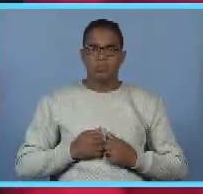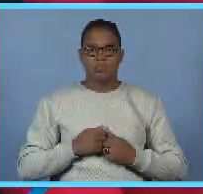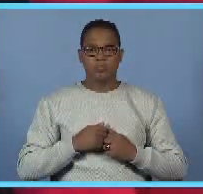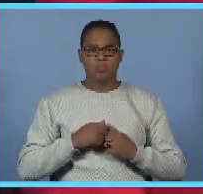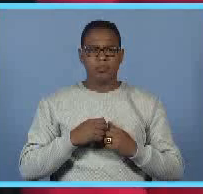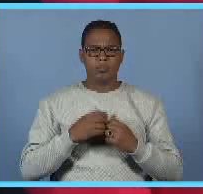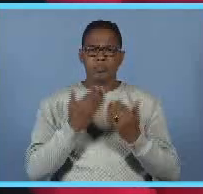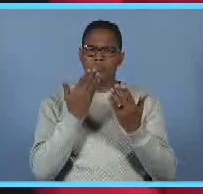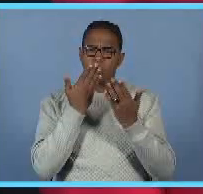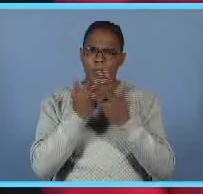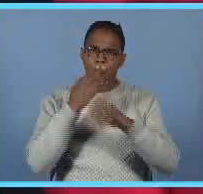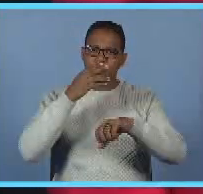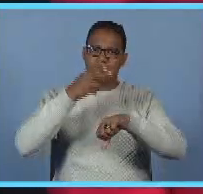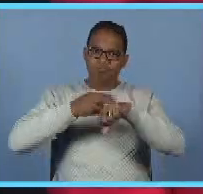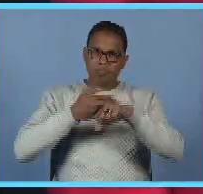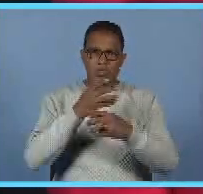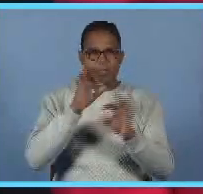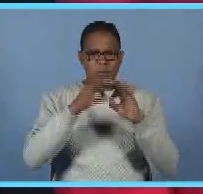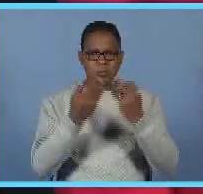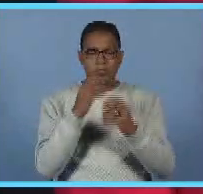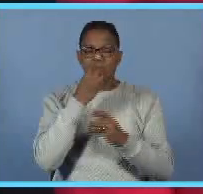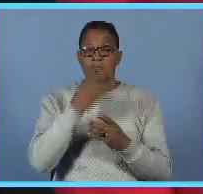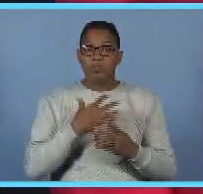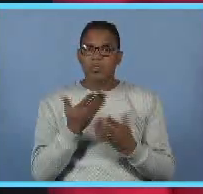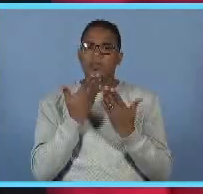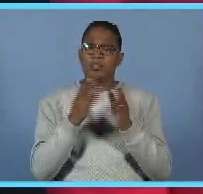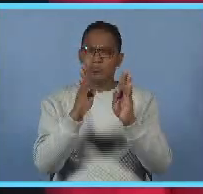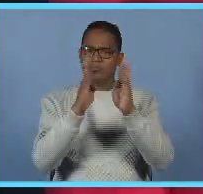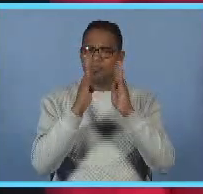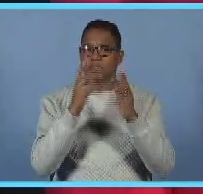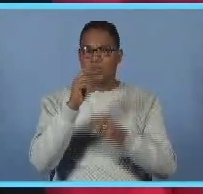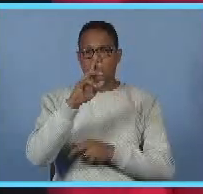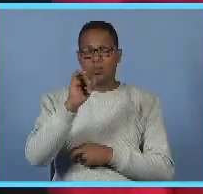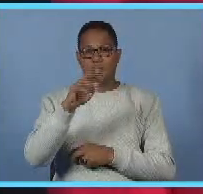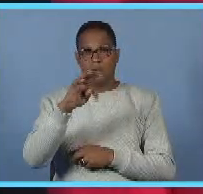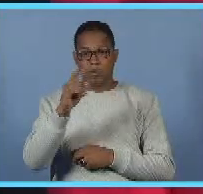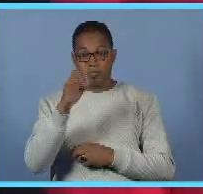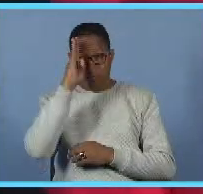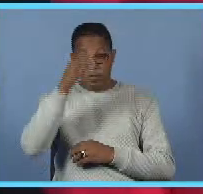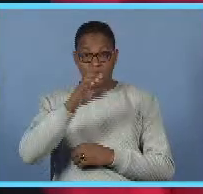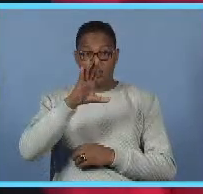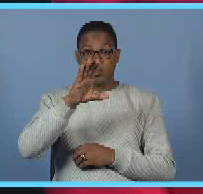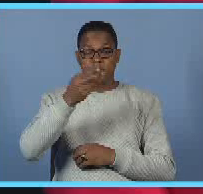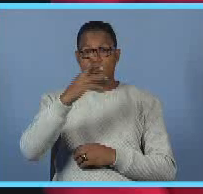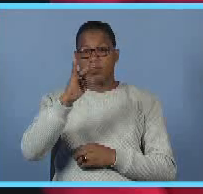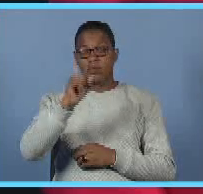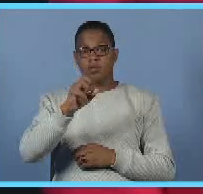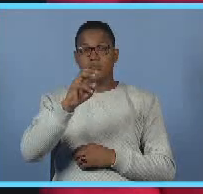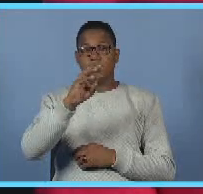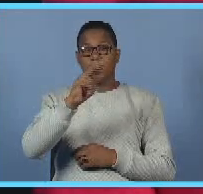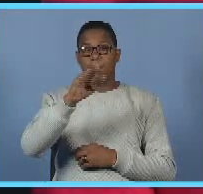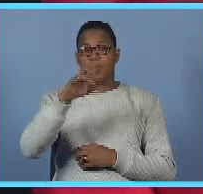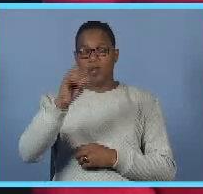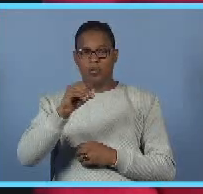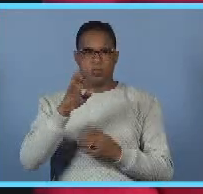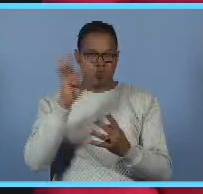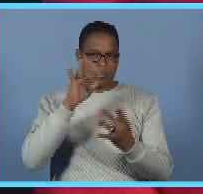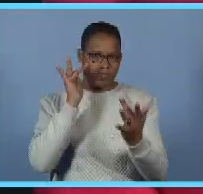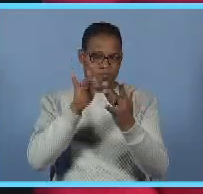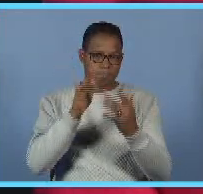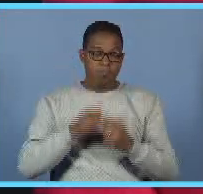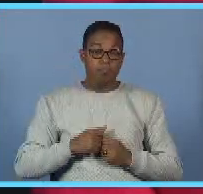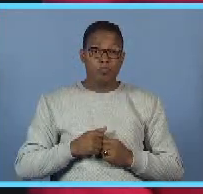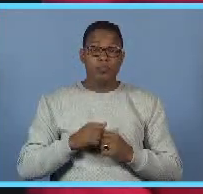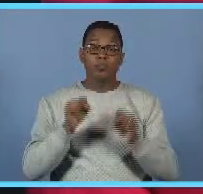¿Qué tal, familia dominicana? Gracias por estar en sintonía con RTVD. Les saluda a Charis Melo en el 4 Conecta con las Informaciones. Un